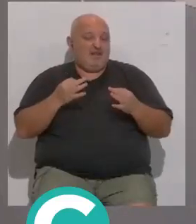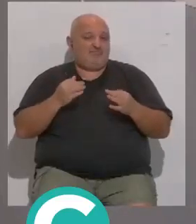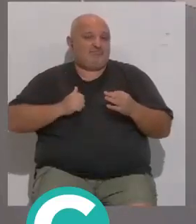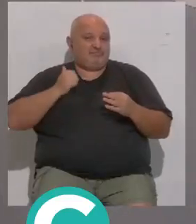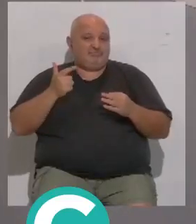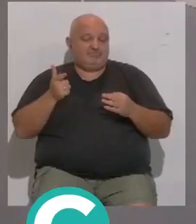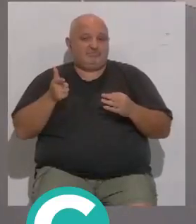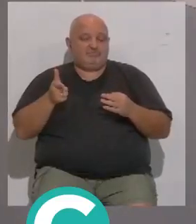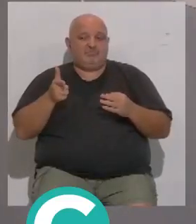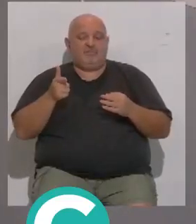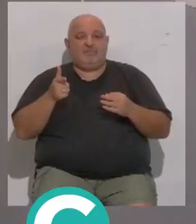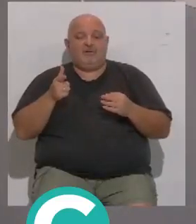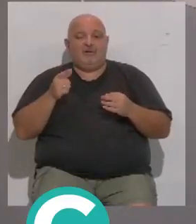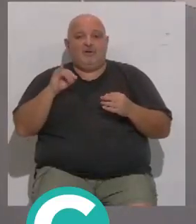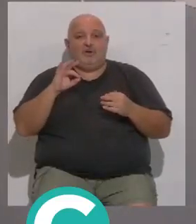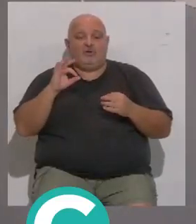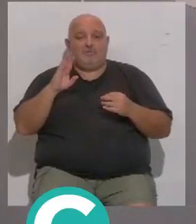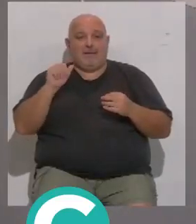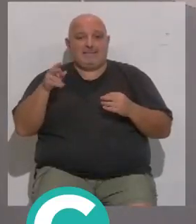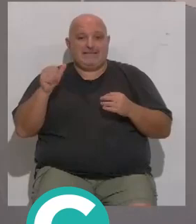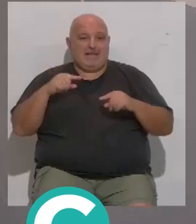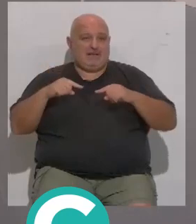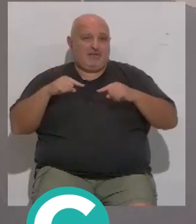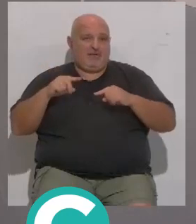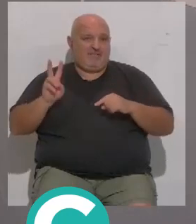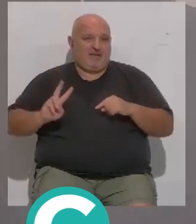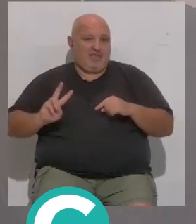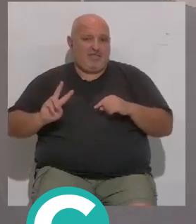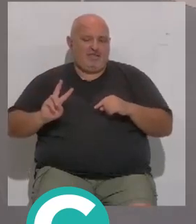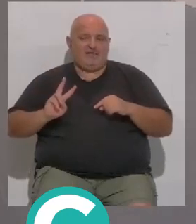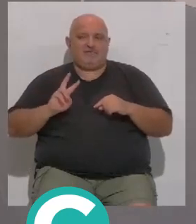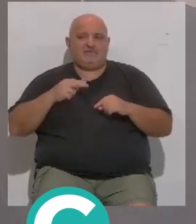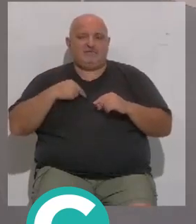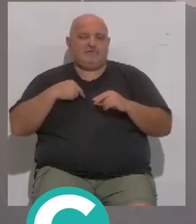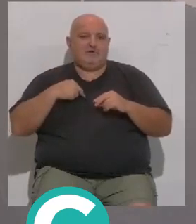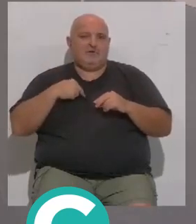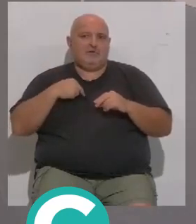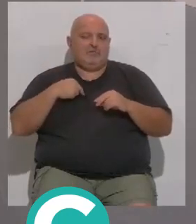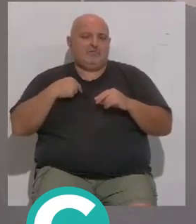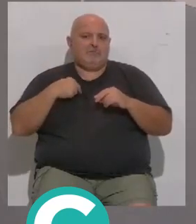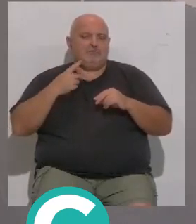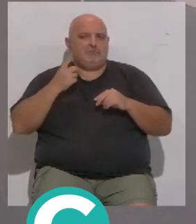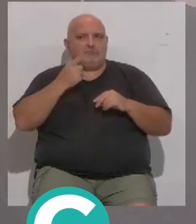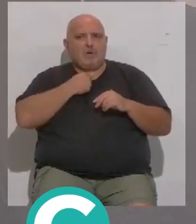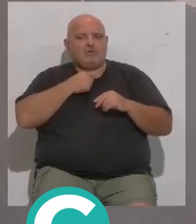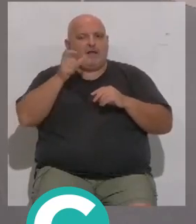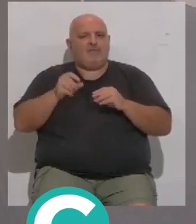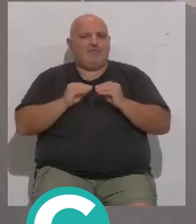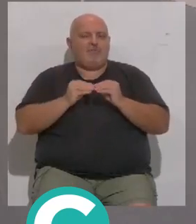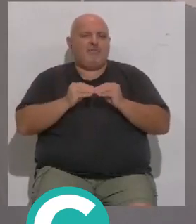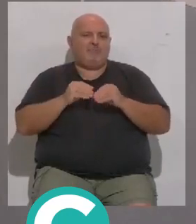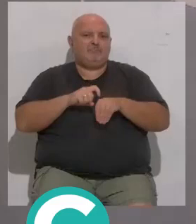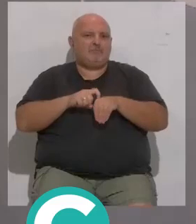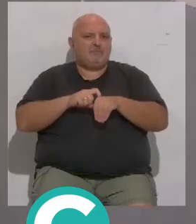justamente José Rojo Pacheta, al que yo no tengo, no es que tenga admiración, pero sí me gusta